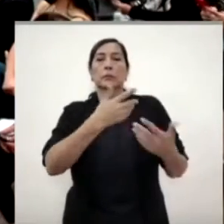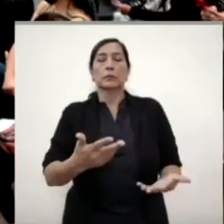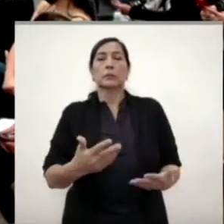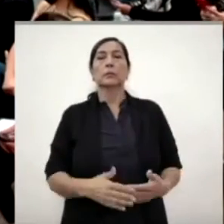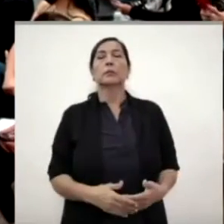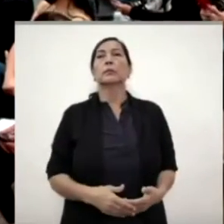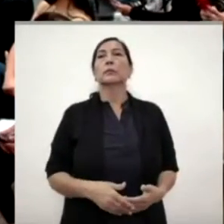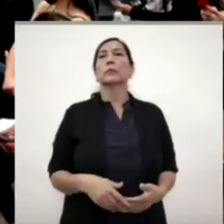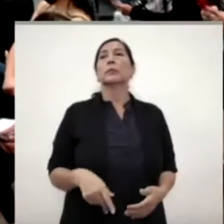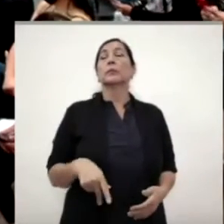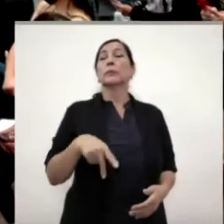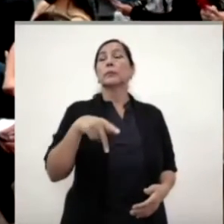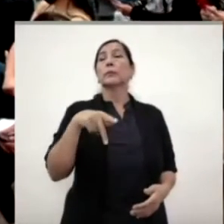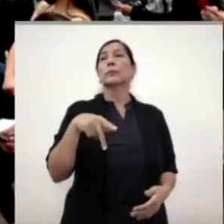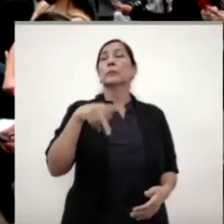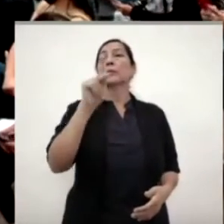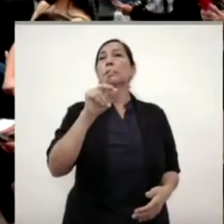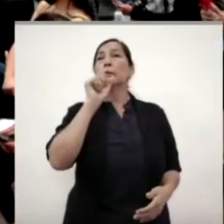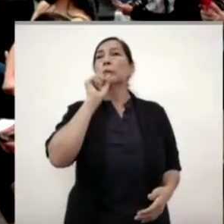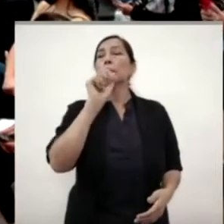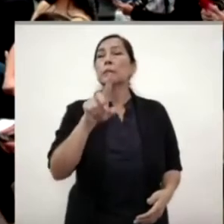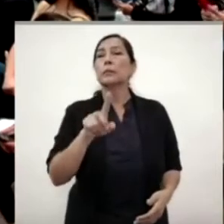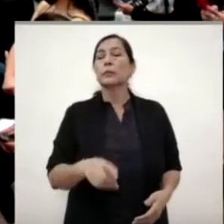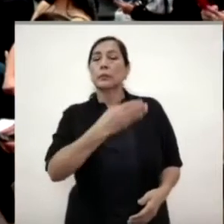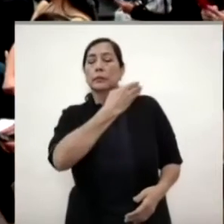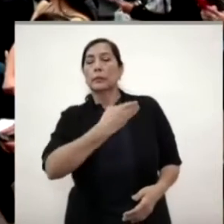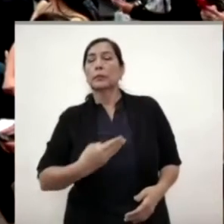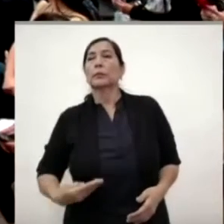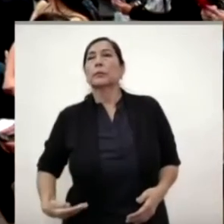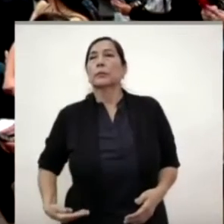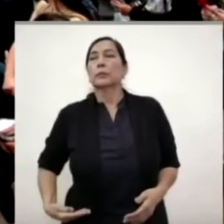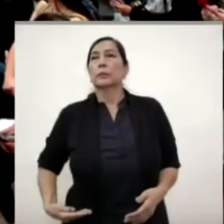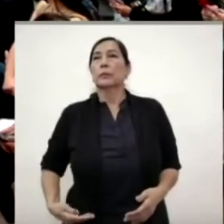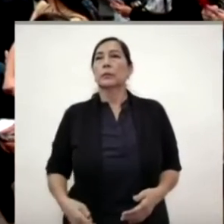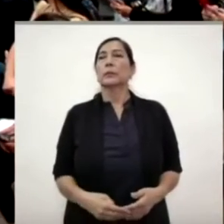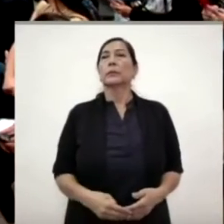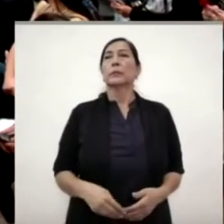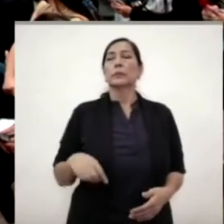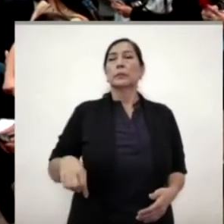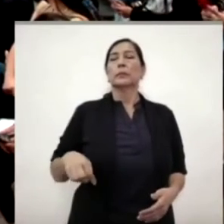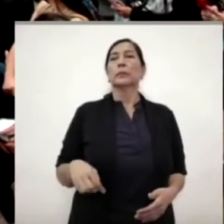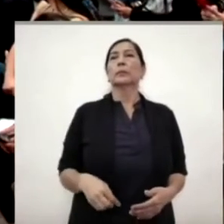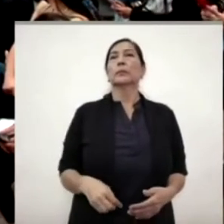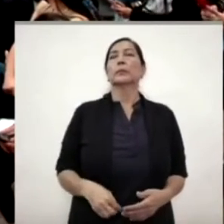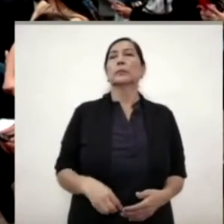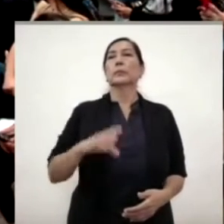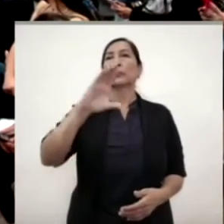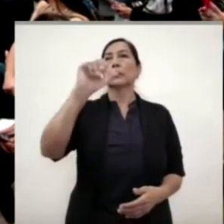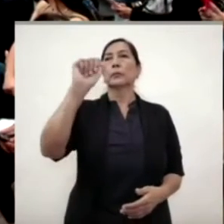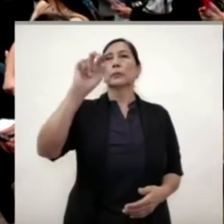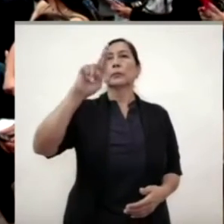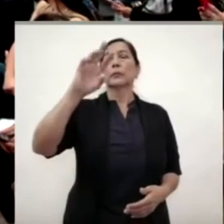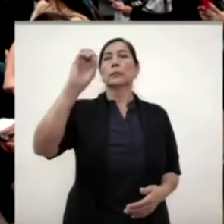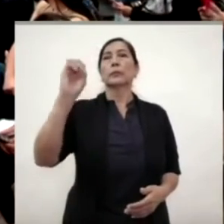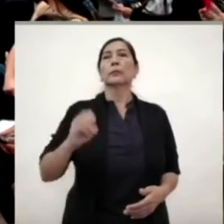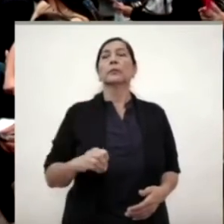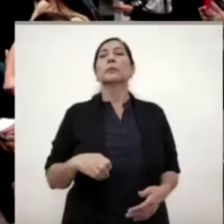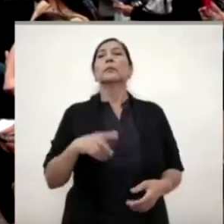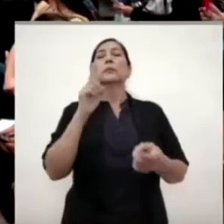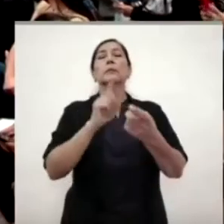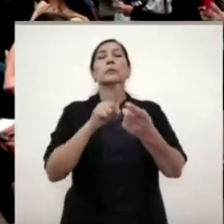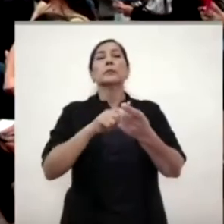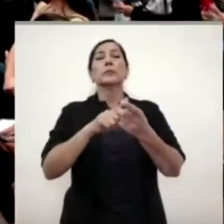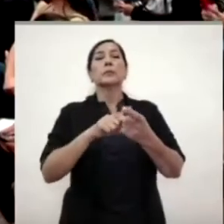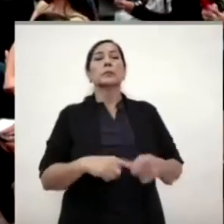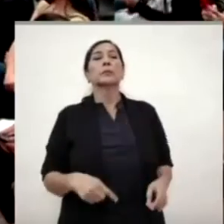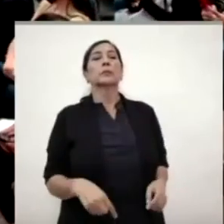también, presidente Carlos Soto, si me puede auxiliar con esto, lo del proyecto del Centro de Atención Integral para la Mujer, ¿qué inversión